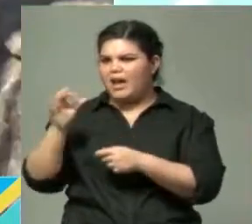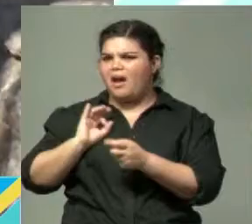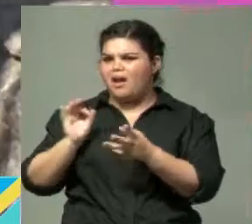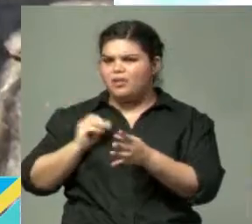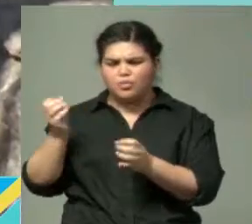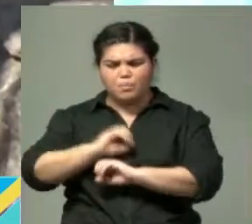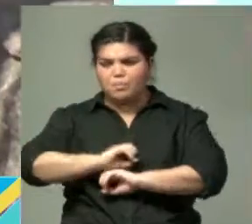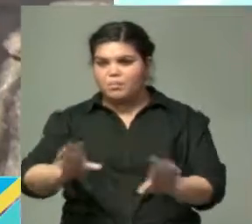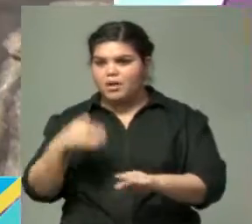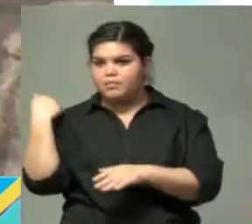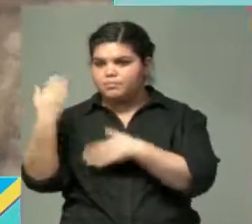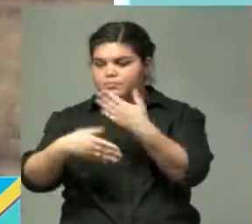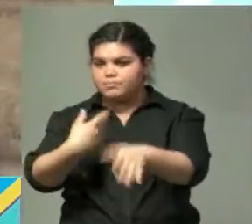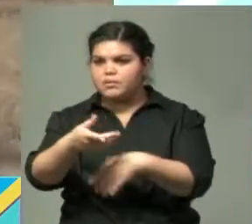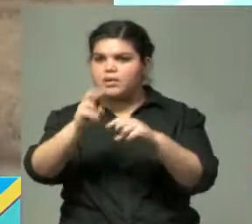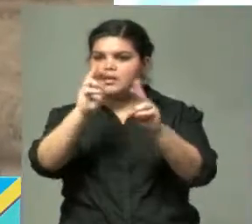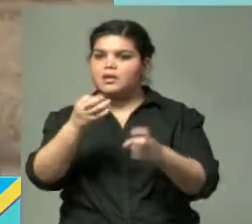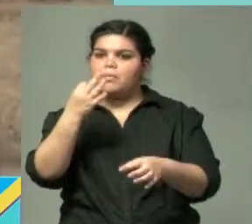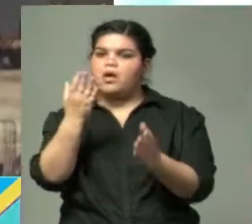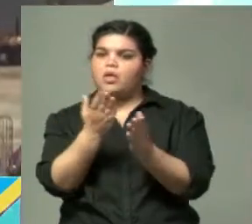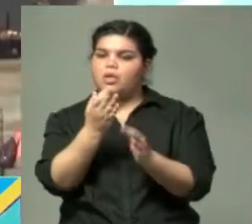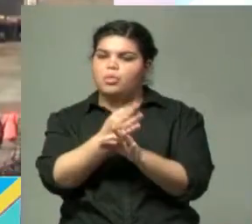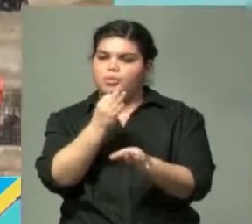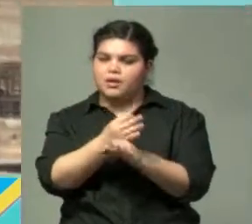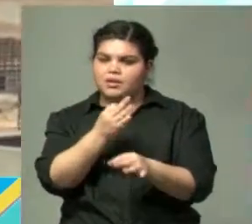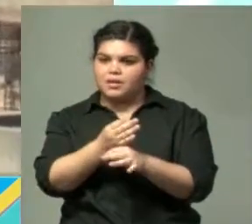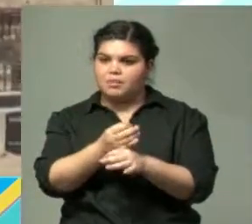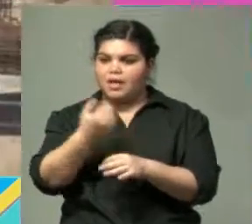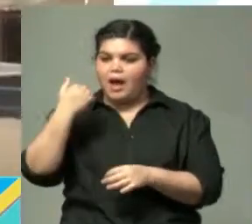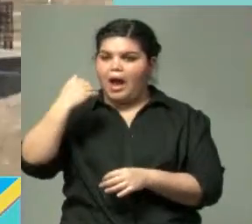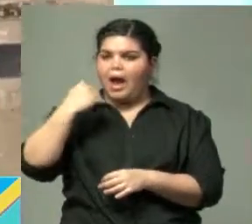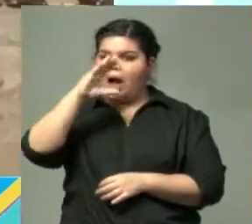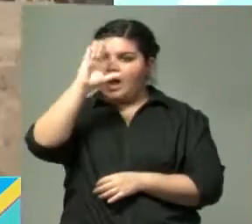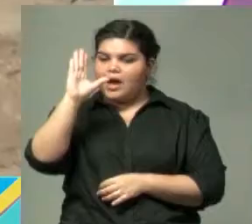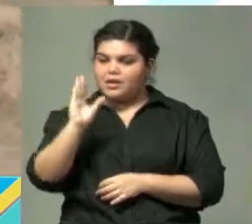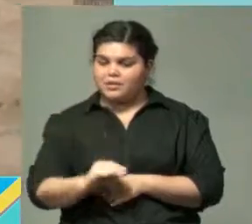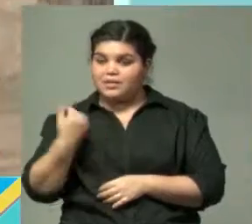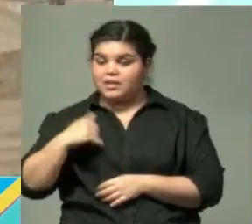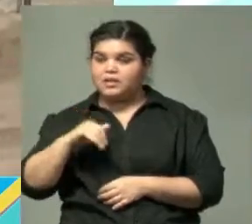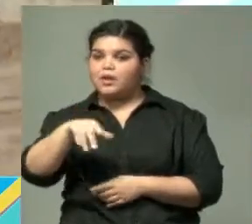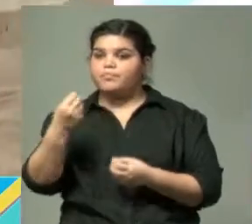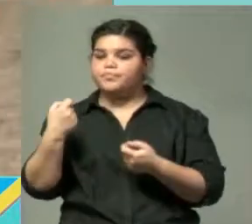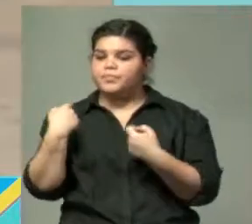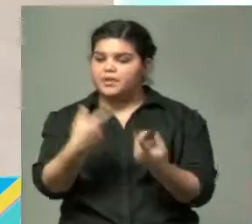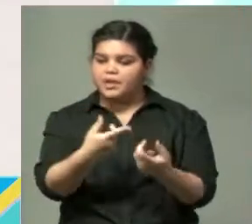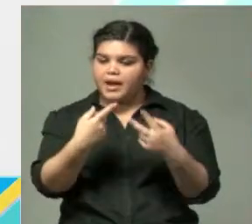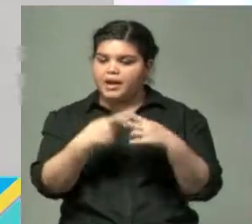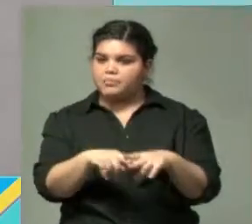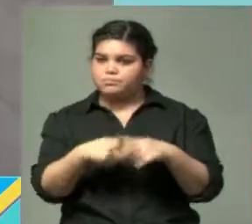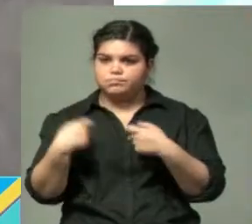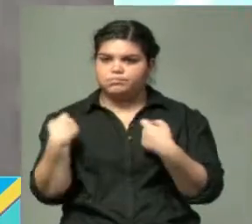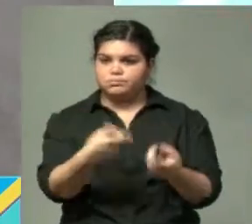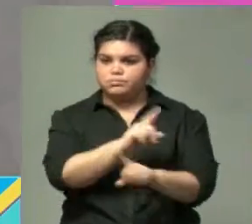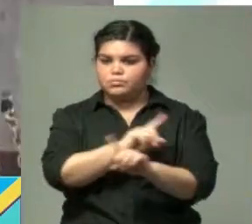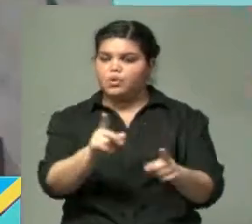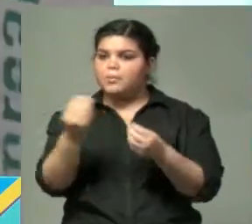hablando de la estructura educativa de la Argentina que no capacita o no brinda las herramientas para que los chicos que entran a